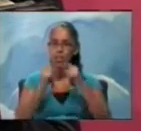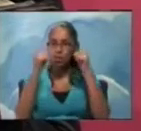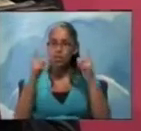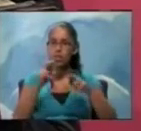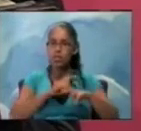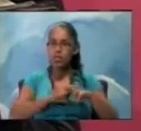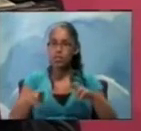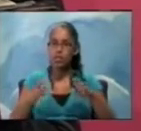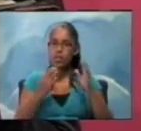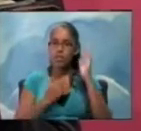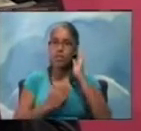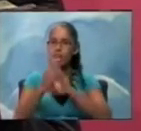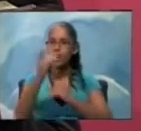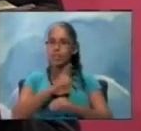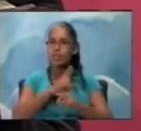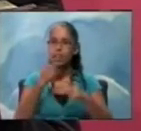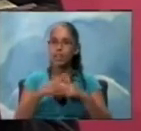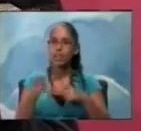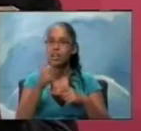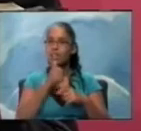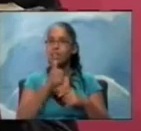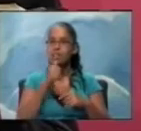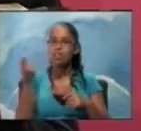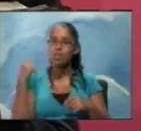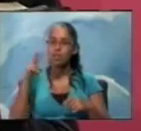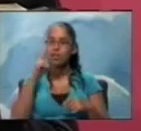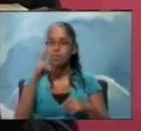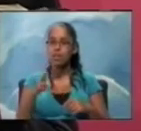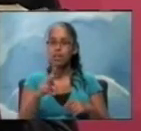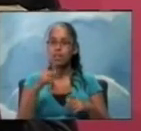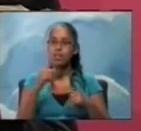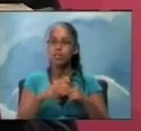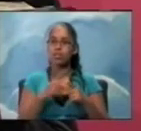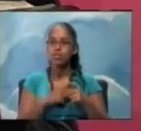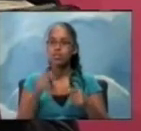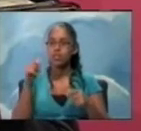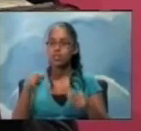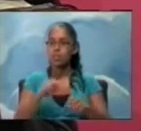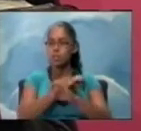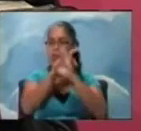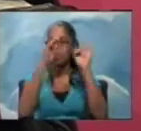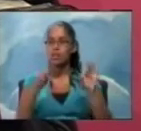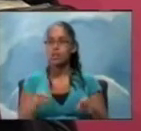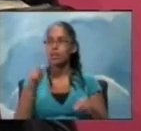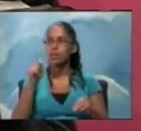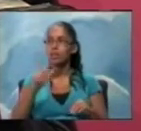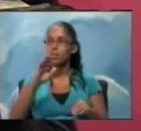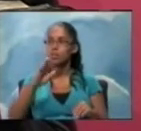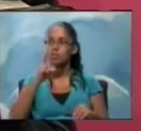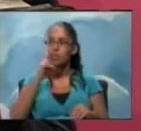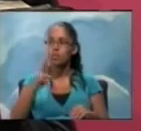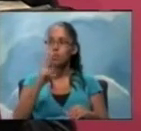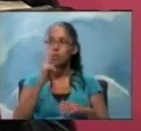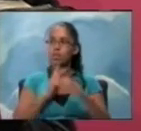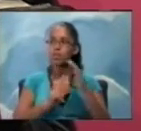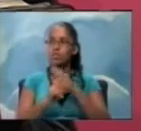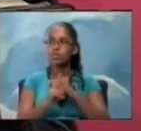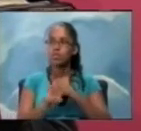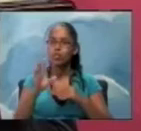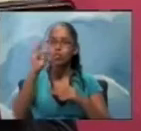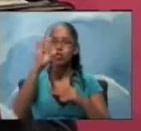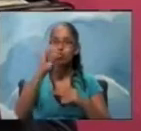desnudas delante de aquel a quien tenemos que dar cuenta. Entonces, de tal manera que allí vemos en el versículo 7 y